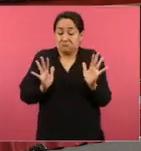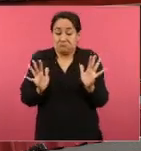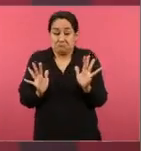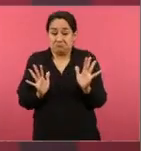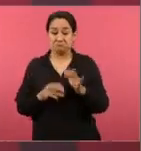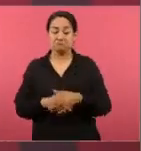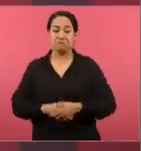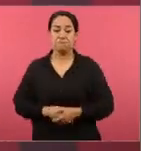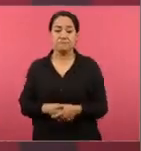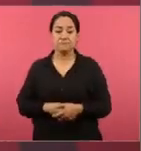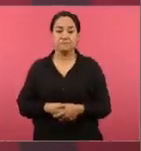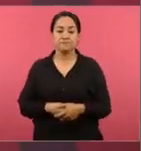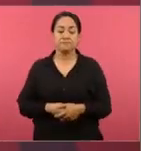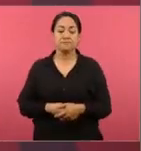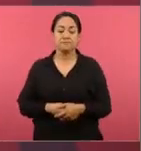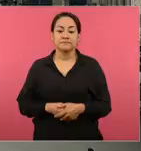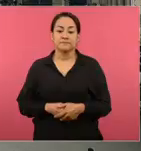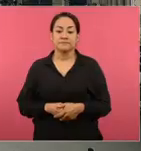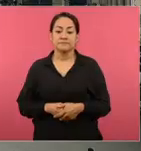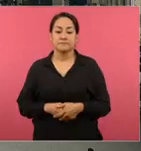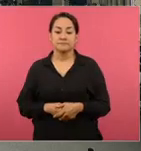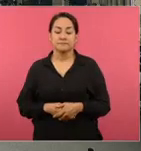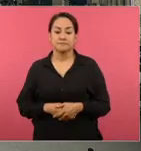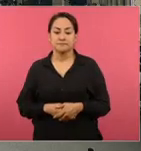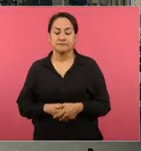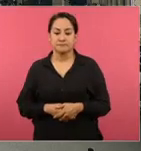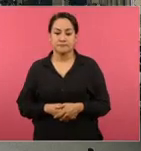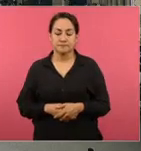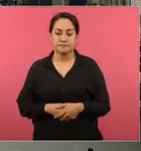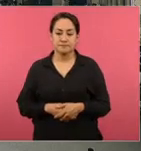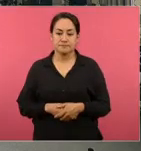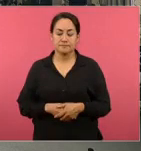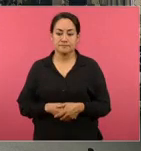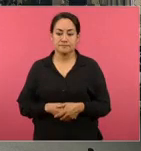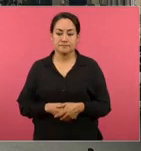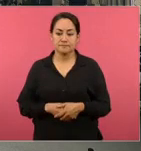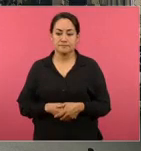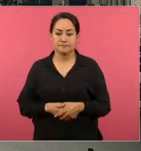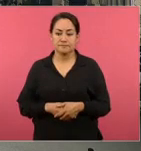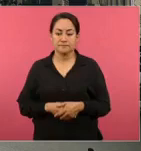Ahora sigue Arturo.